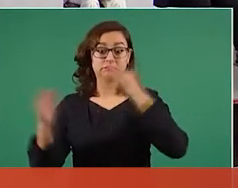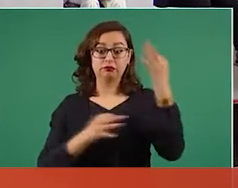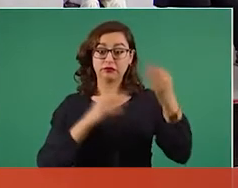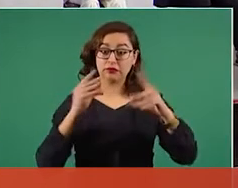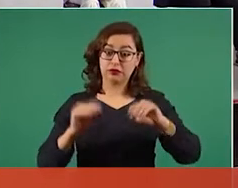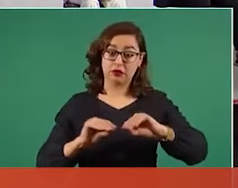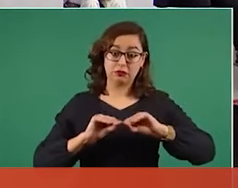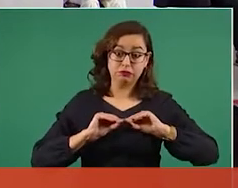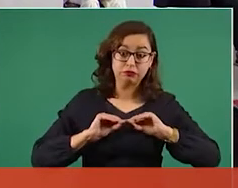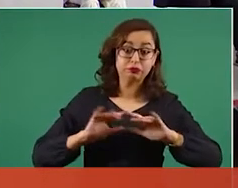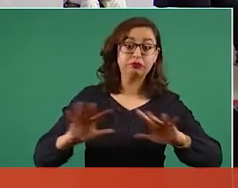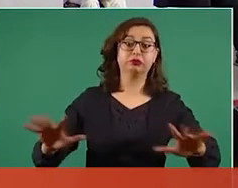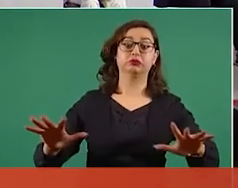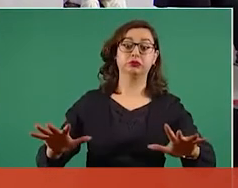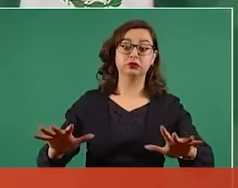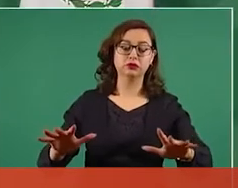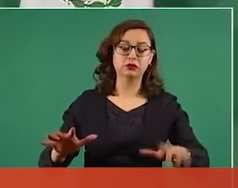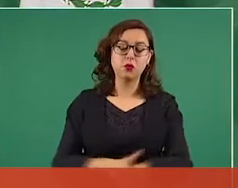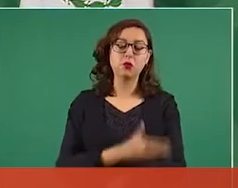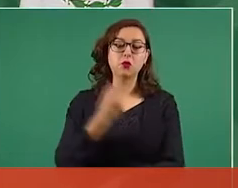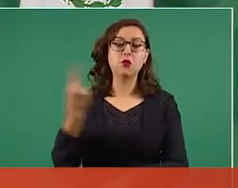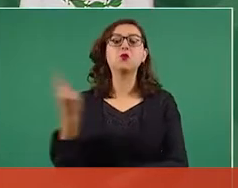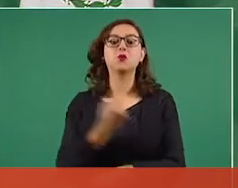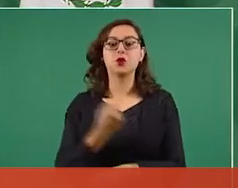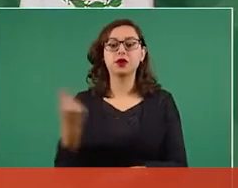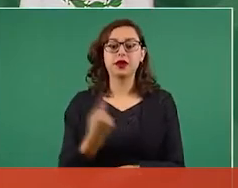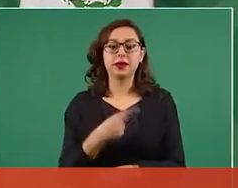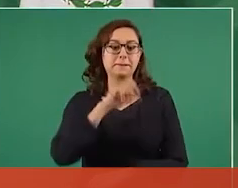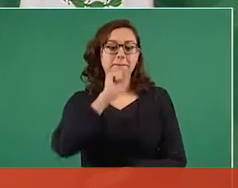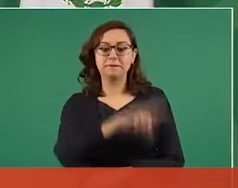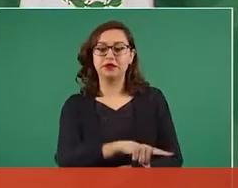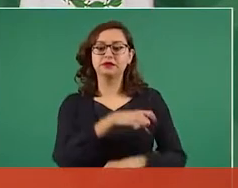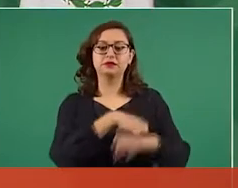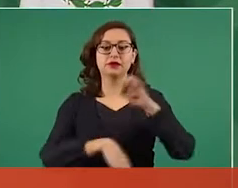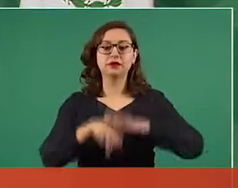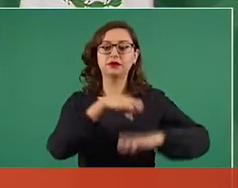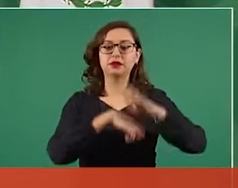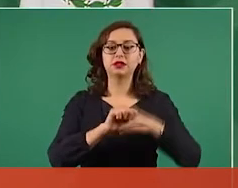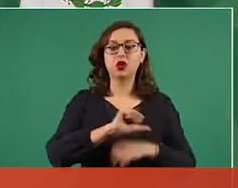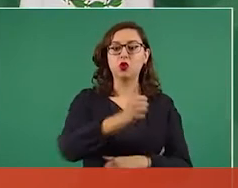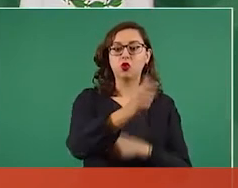porque esto mismo hacían en otros países.